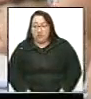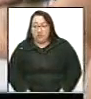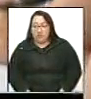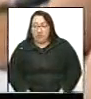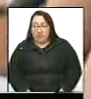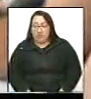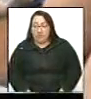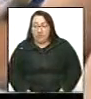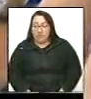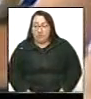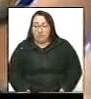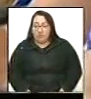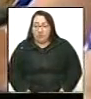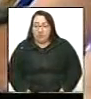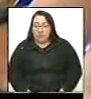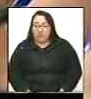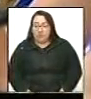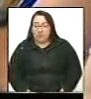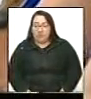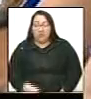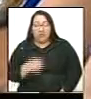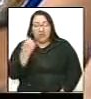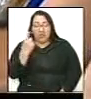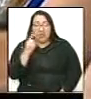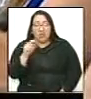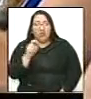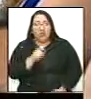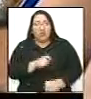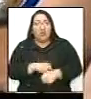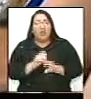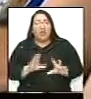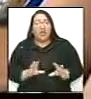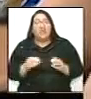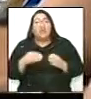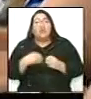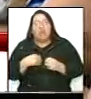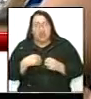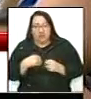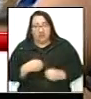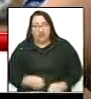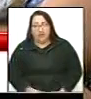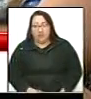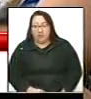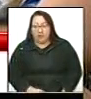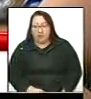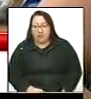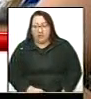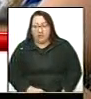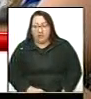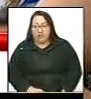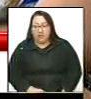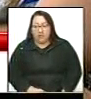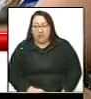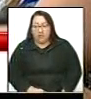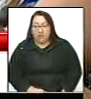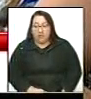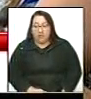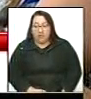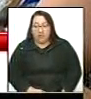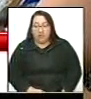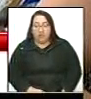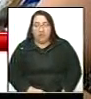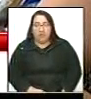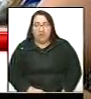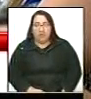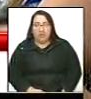porque entiendo que es una etapa de admisibilidad, vuelvo a repetirlo. Entonces no es una etapa de que ya estamos dando